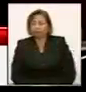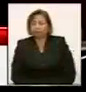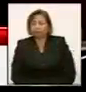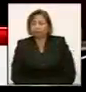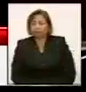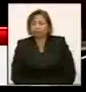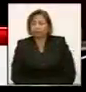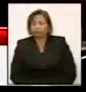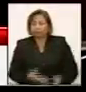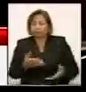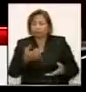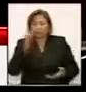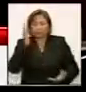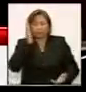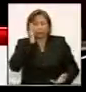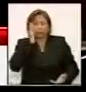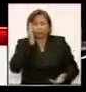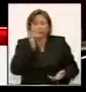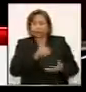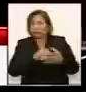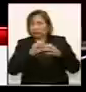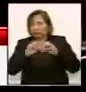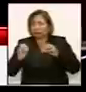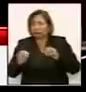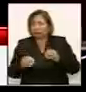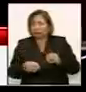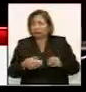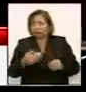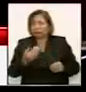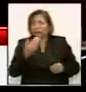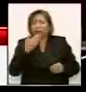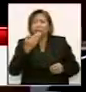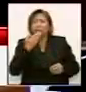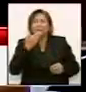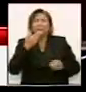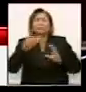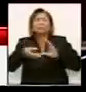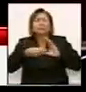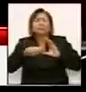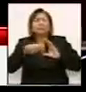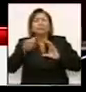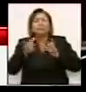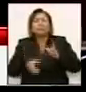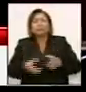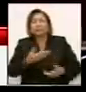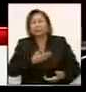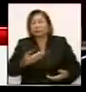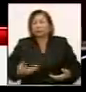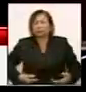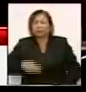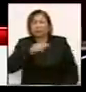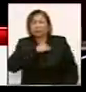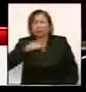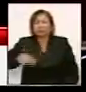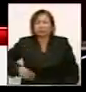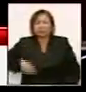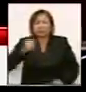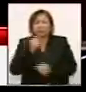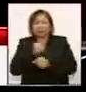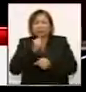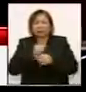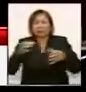Y también queremos saber una cosa, porque una cosa no quita la otra. Queremos saber quiénes son los corruptos de este país, gobiernos, ministros,